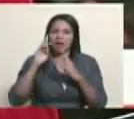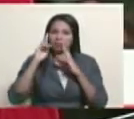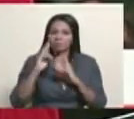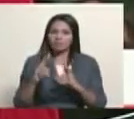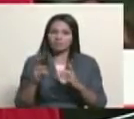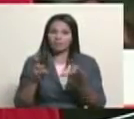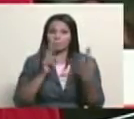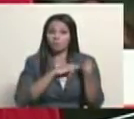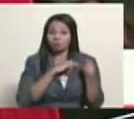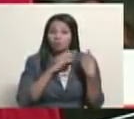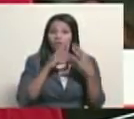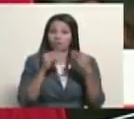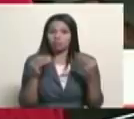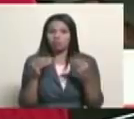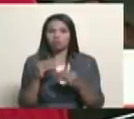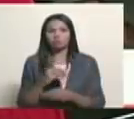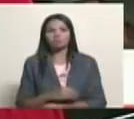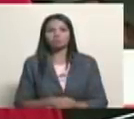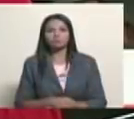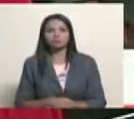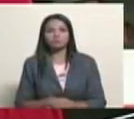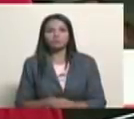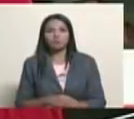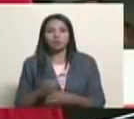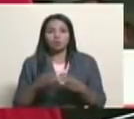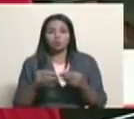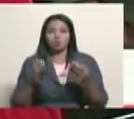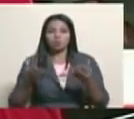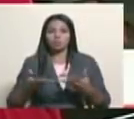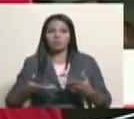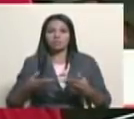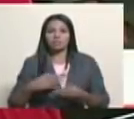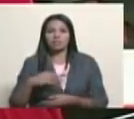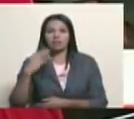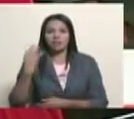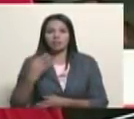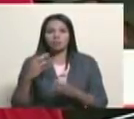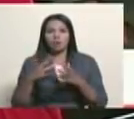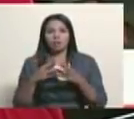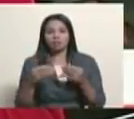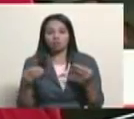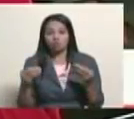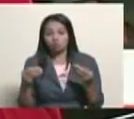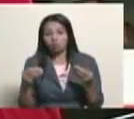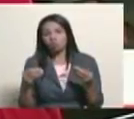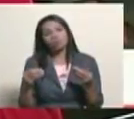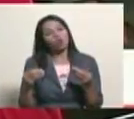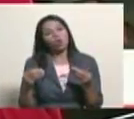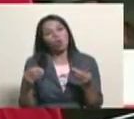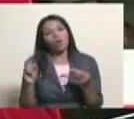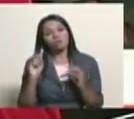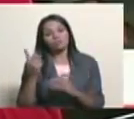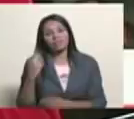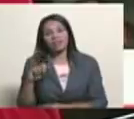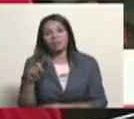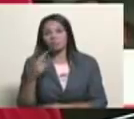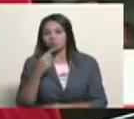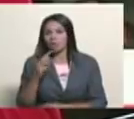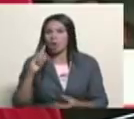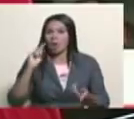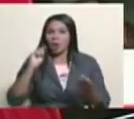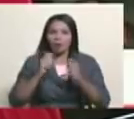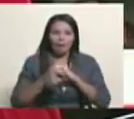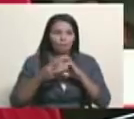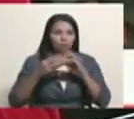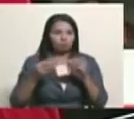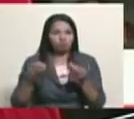responsabilidad y con el rigor que merecen. Creemos en todo esto que usted ha hablado de los cambios, la